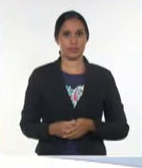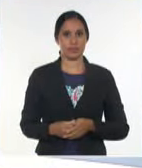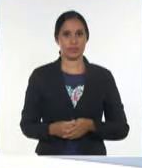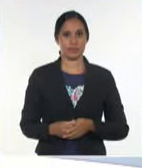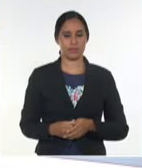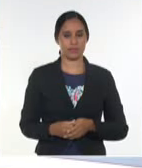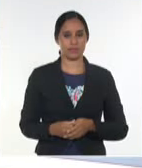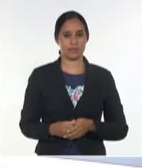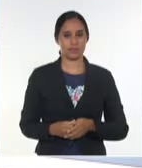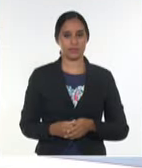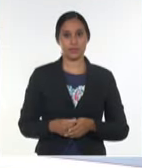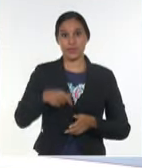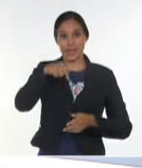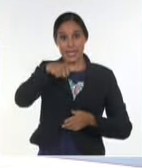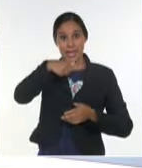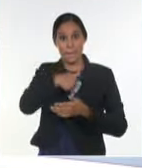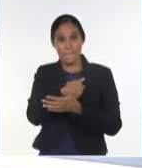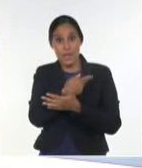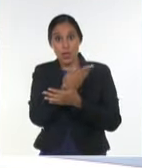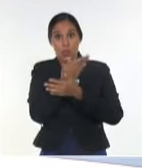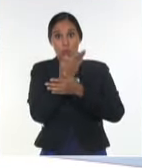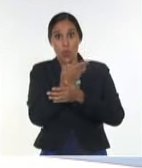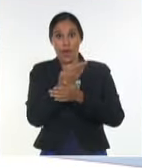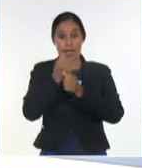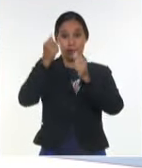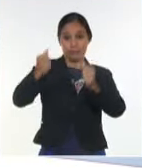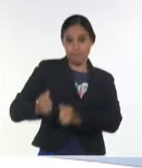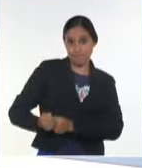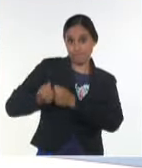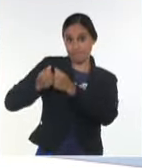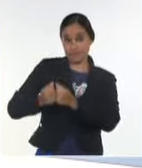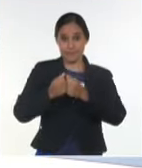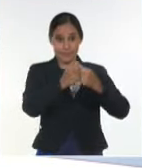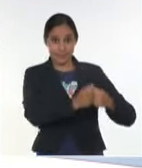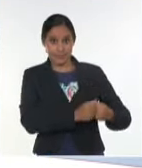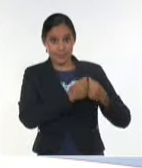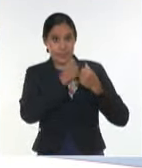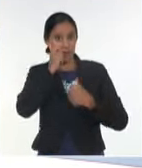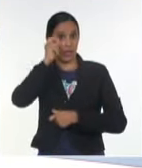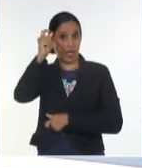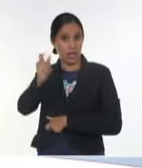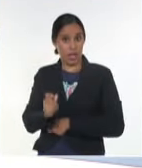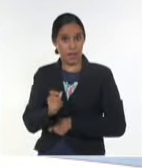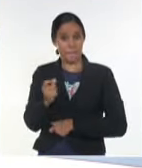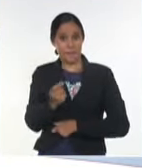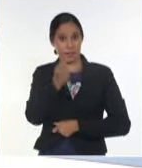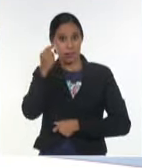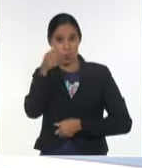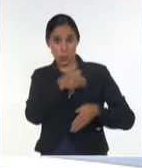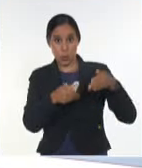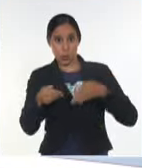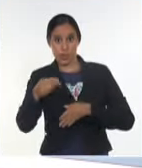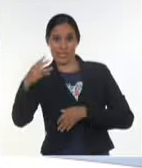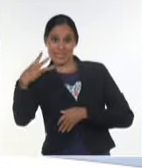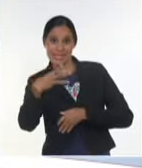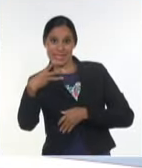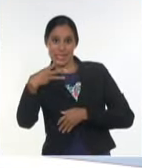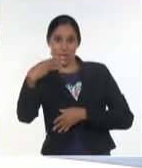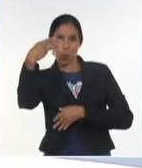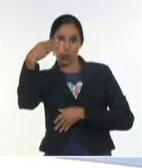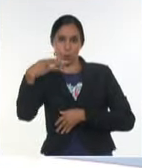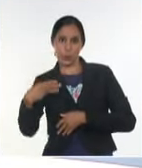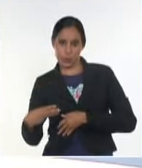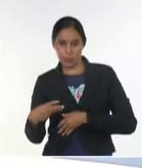Igualmente, esta madrugada trascendió que el remero Reidy Cardona, en sus primeros Juegos Olímpicos, concluyó tercero en las eliminatorias del school